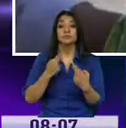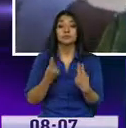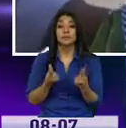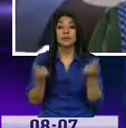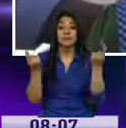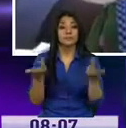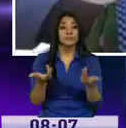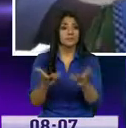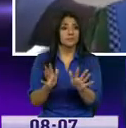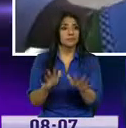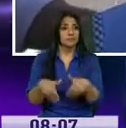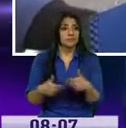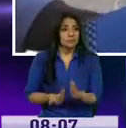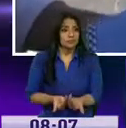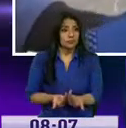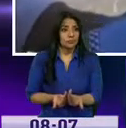inmediata.